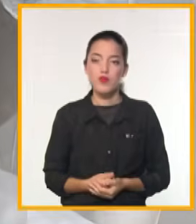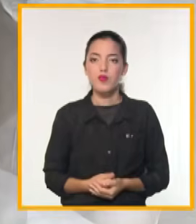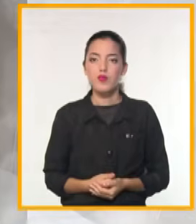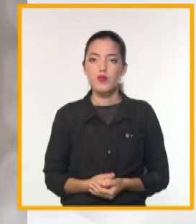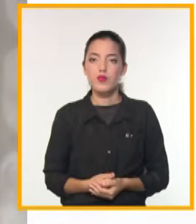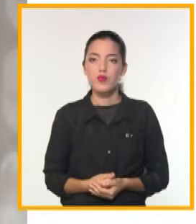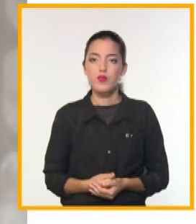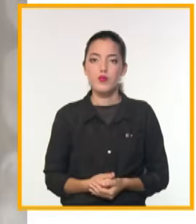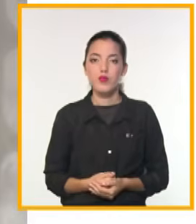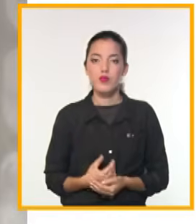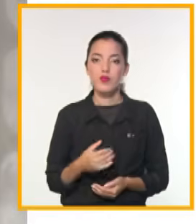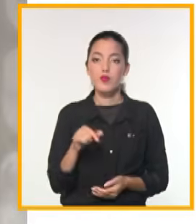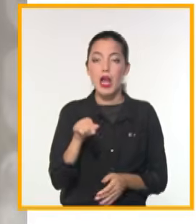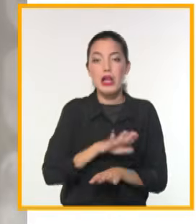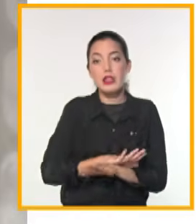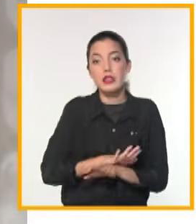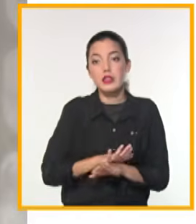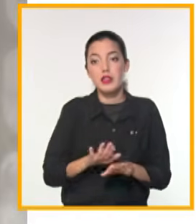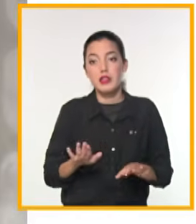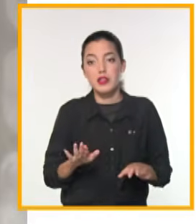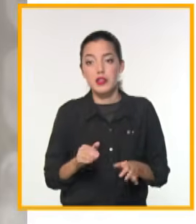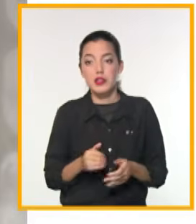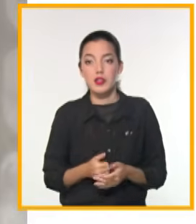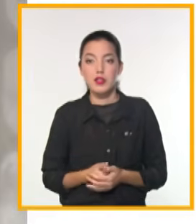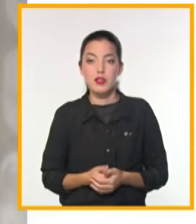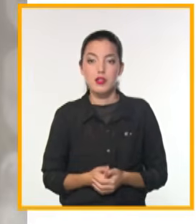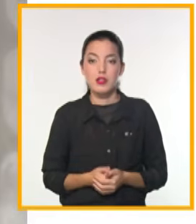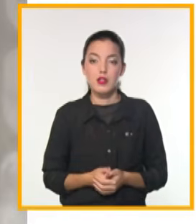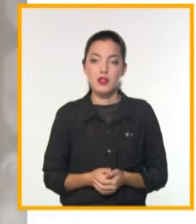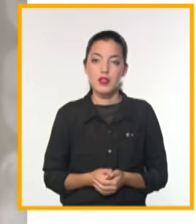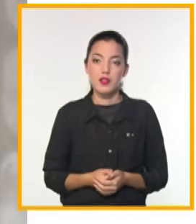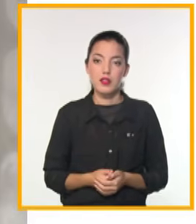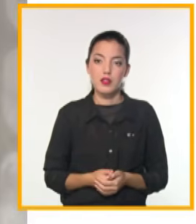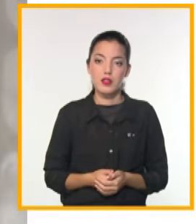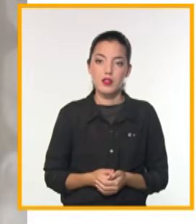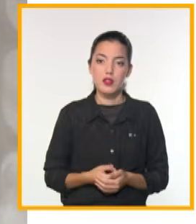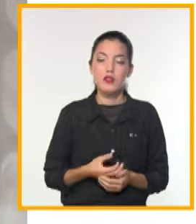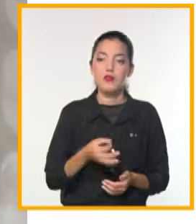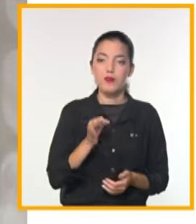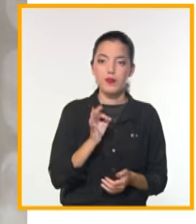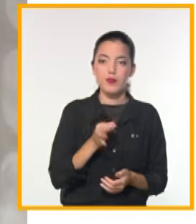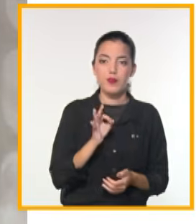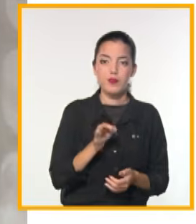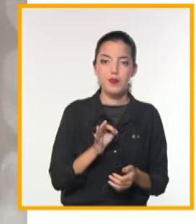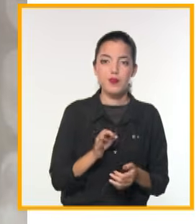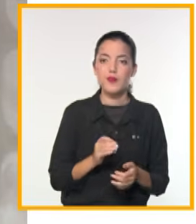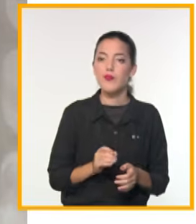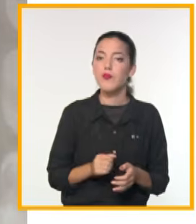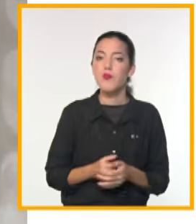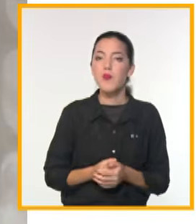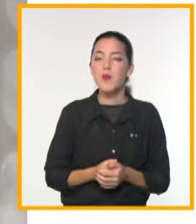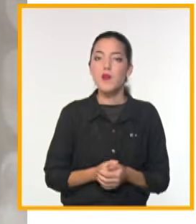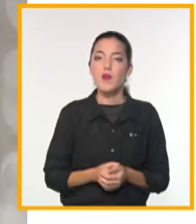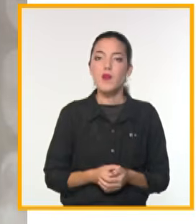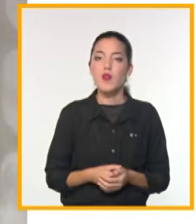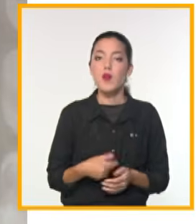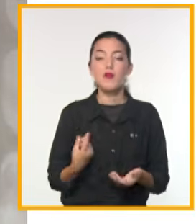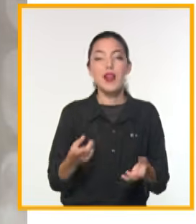ahí estamos, vamos a estar a la calle y ahí nos pusimos. Y realmente tuvimos una amistad muy